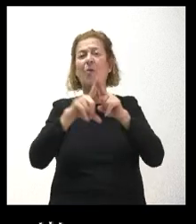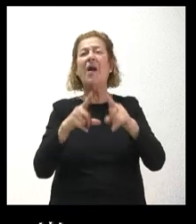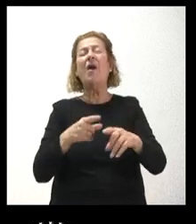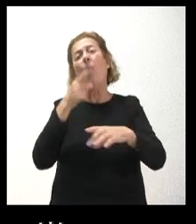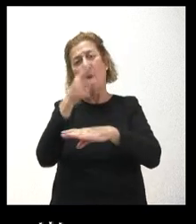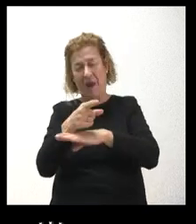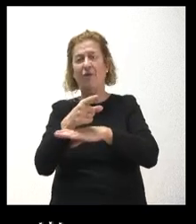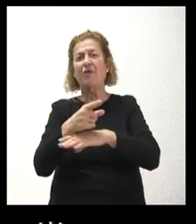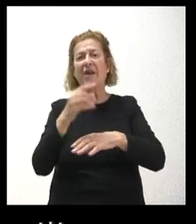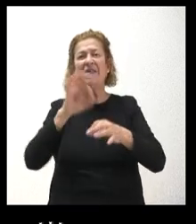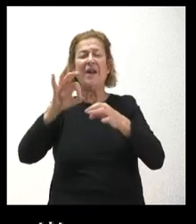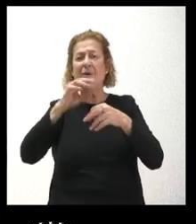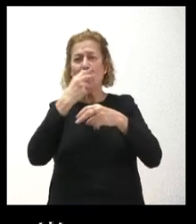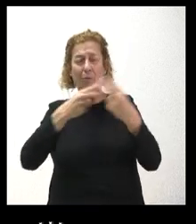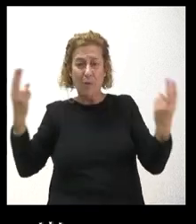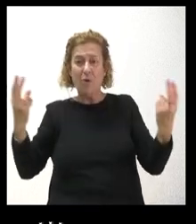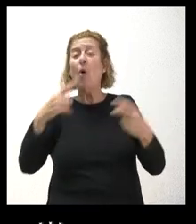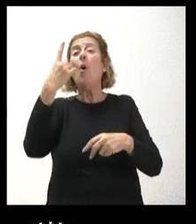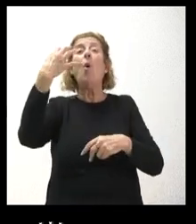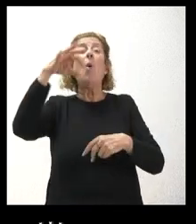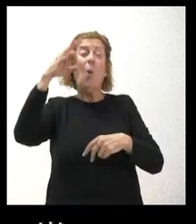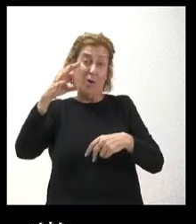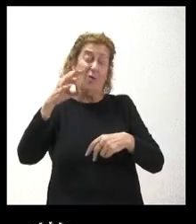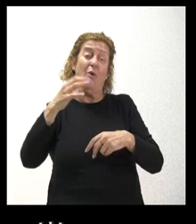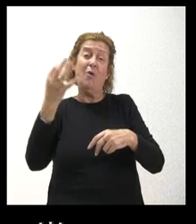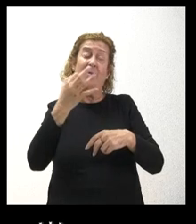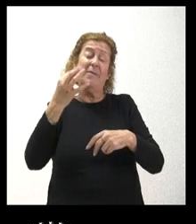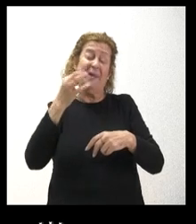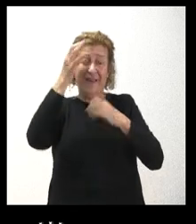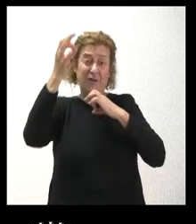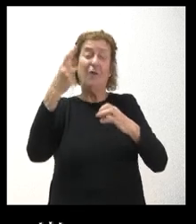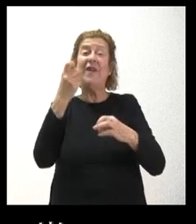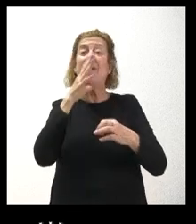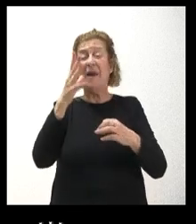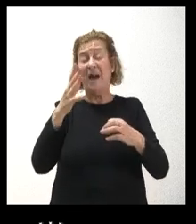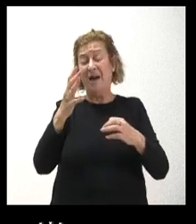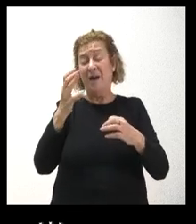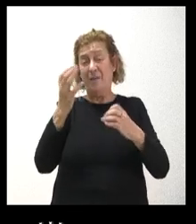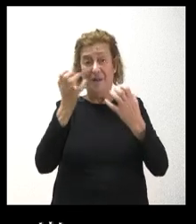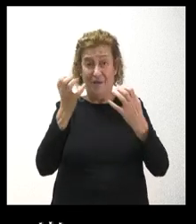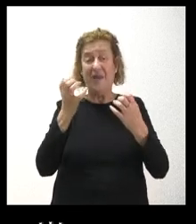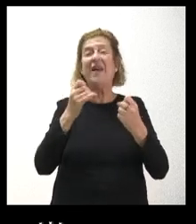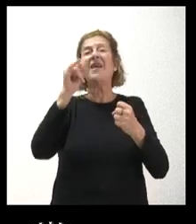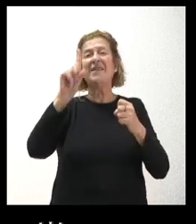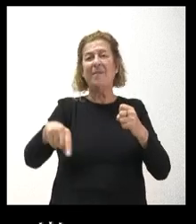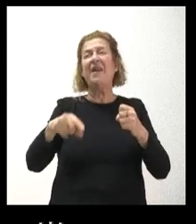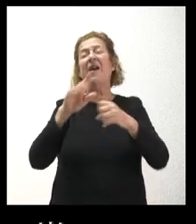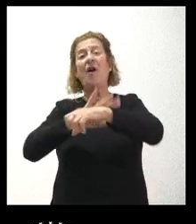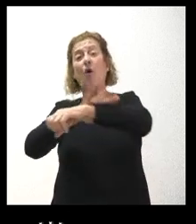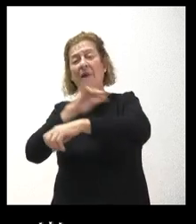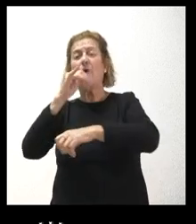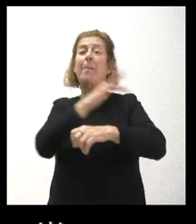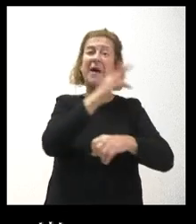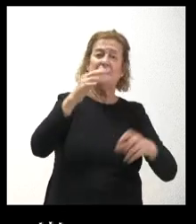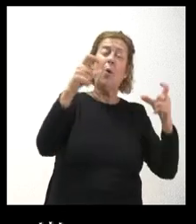público que era único requisito que quedaba para que pudiera beneficiarse de ese descuento gubernamental por un lado y de la propia junta del 25% por el